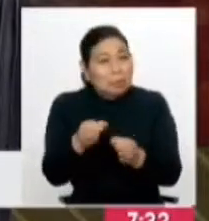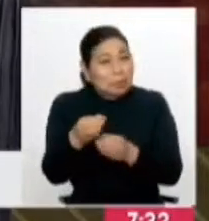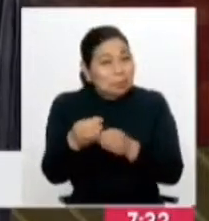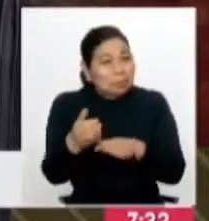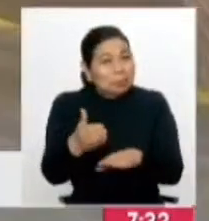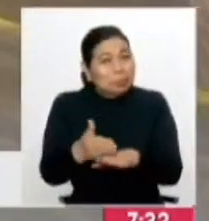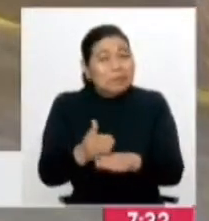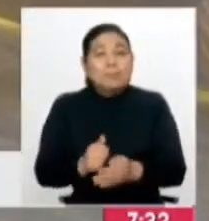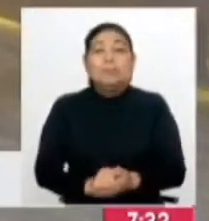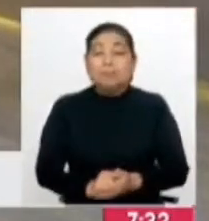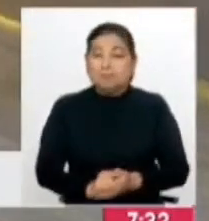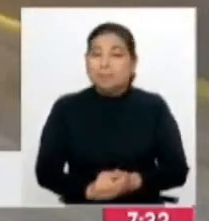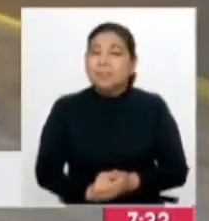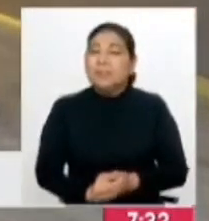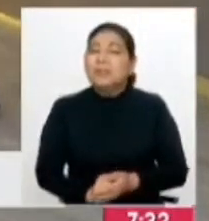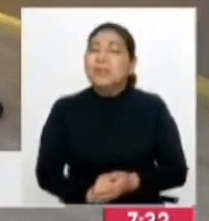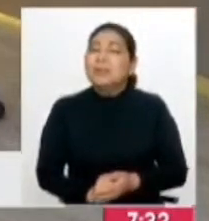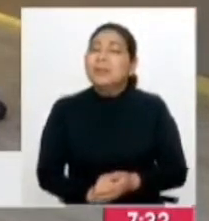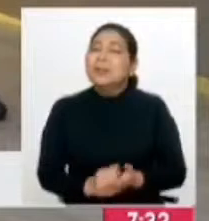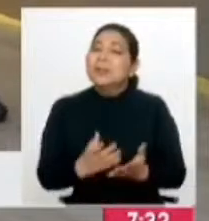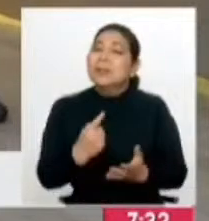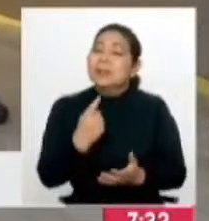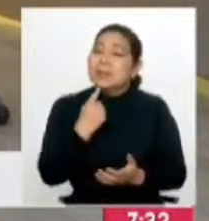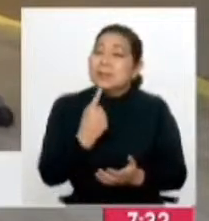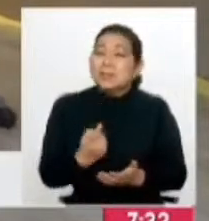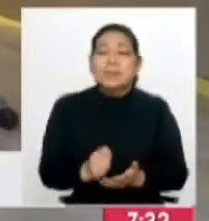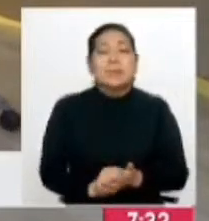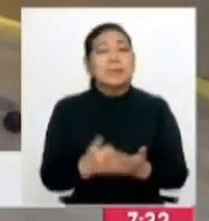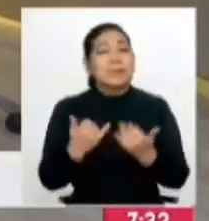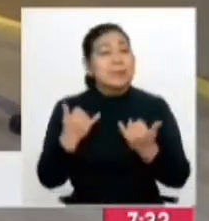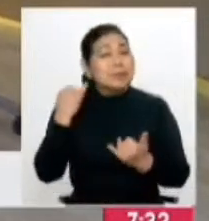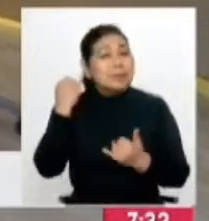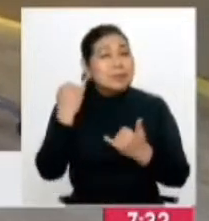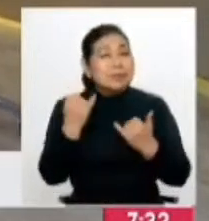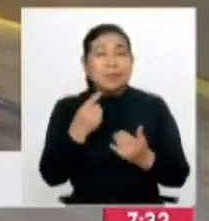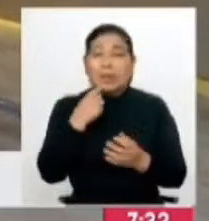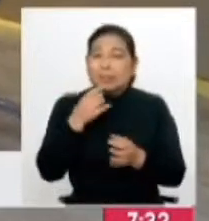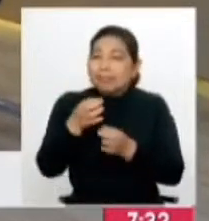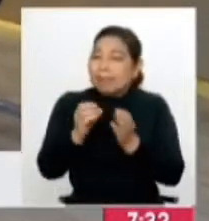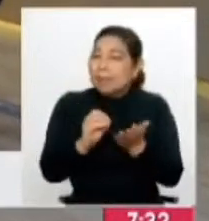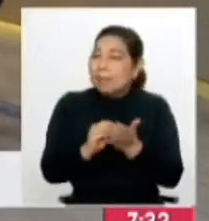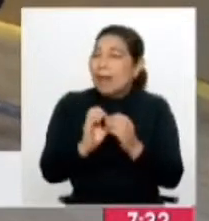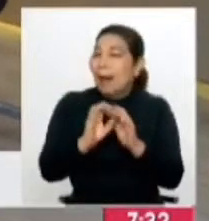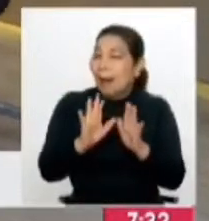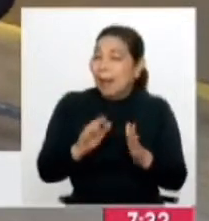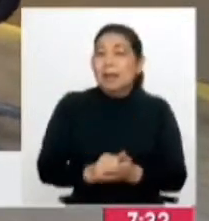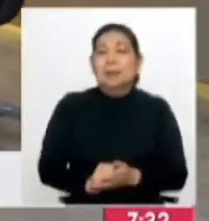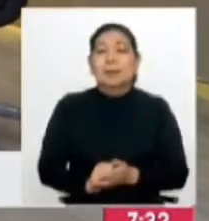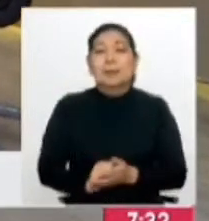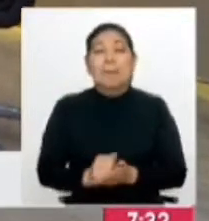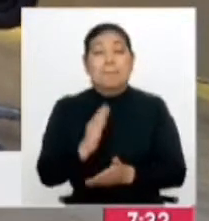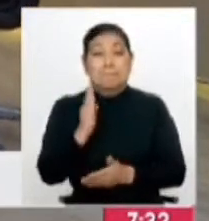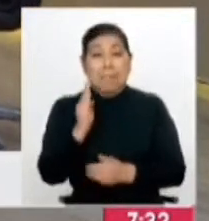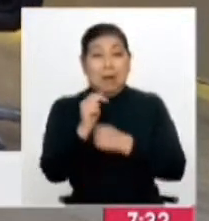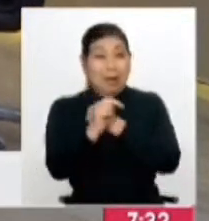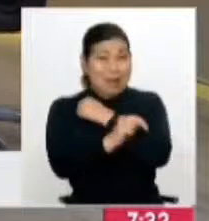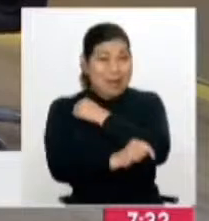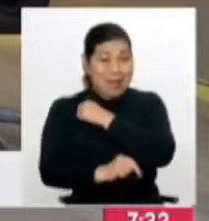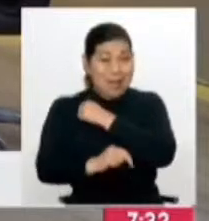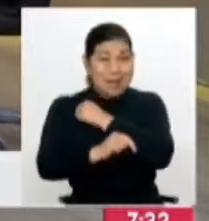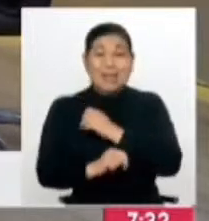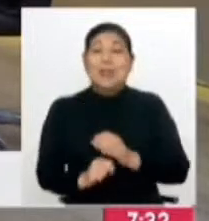a ir desagregando. Sí, claro. Pero, a ver, quiero primero ahondar en esta idea de que, si bien es cierto, ya venía el Banco de la Nación en